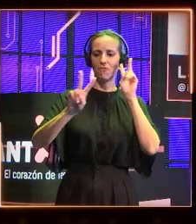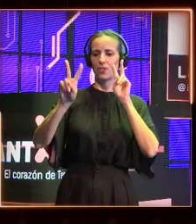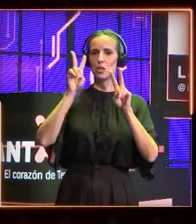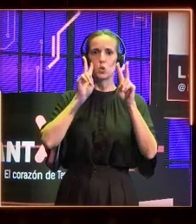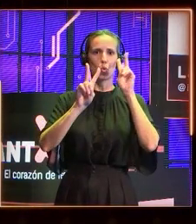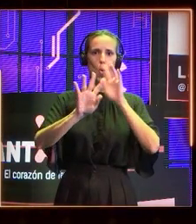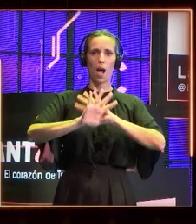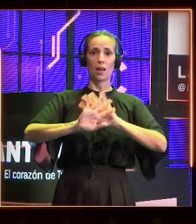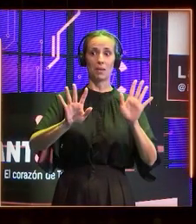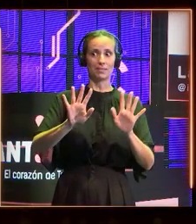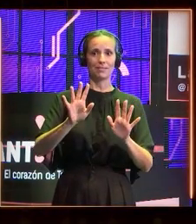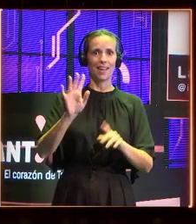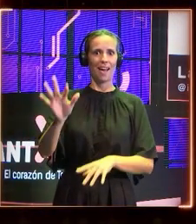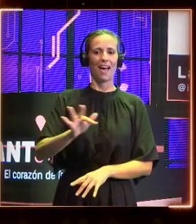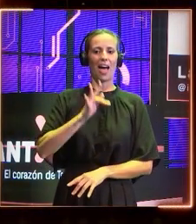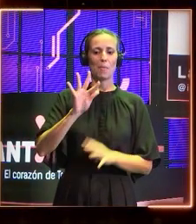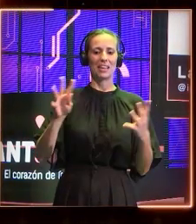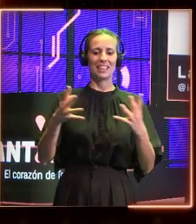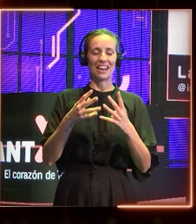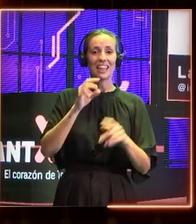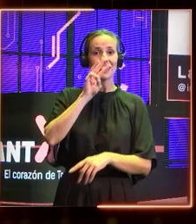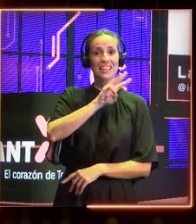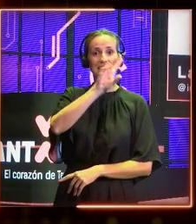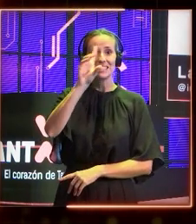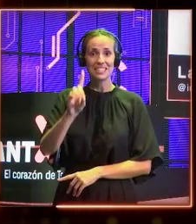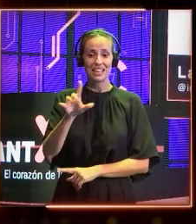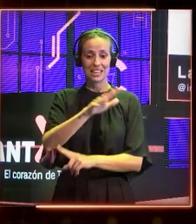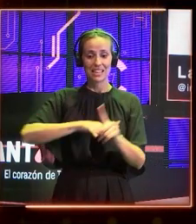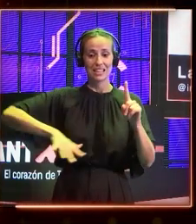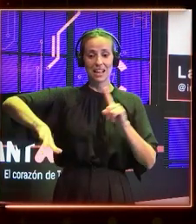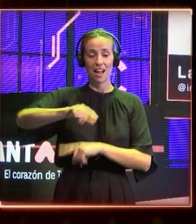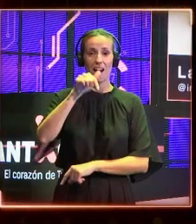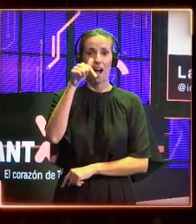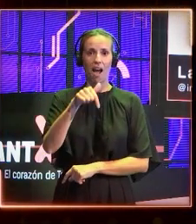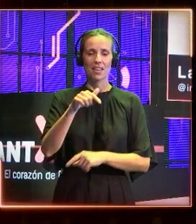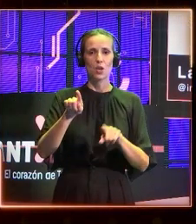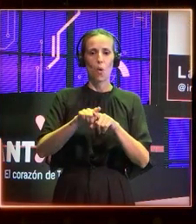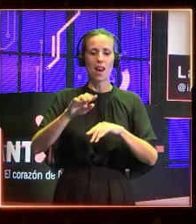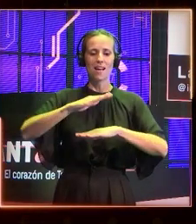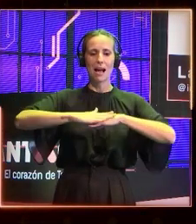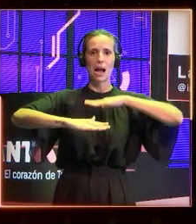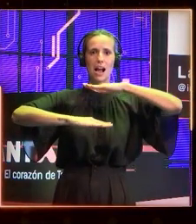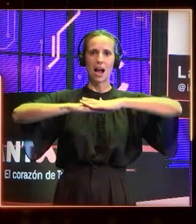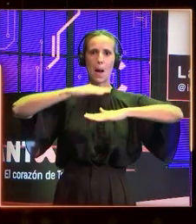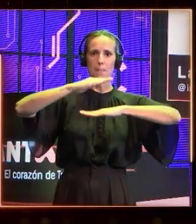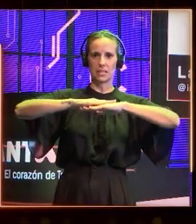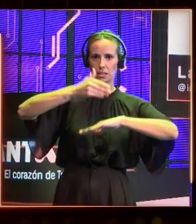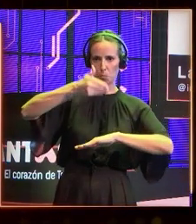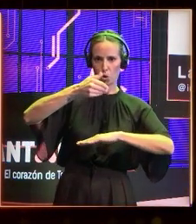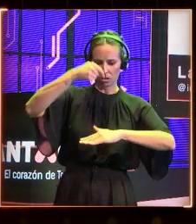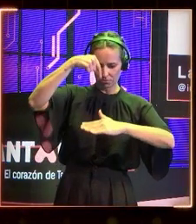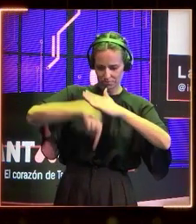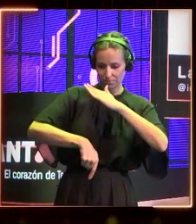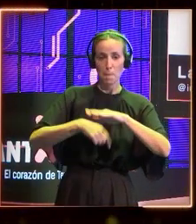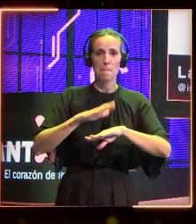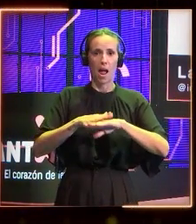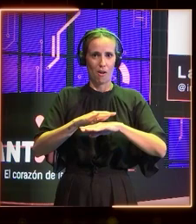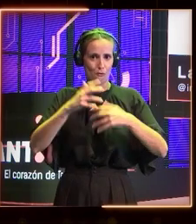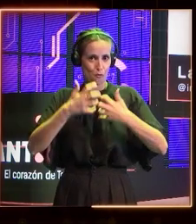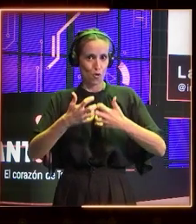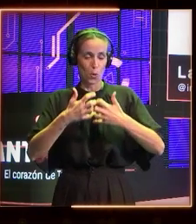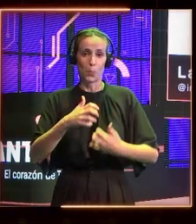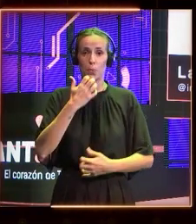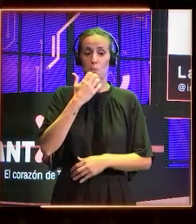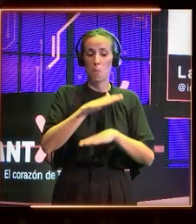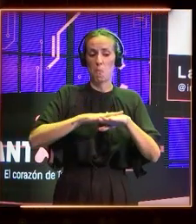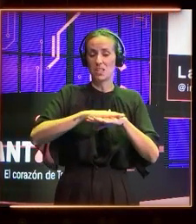que detrás de este ecosistema de internet 3D hay una serie de capas que son fundamentales para que esto funcione partiendo de la más básica que es